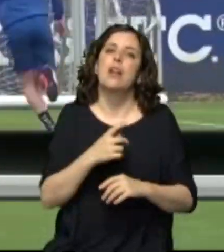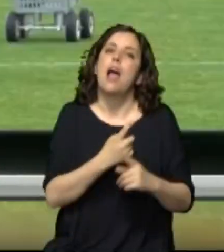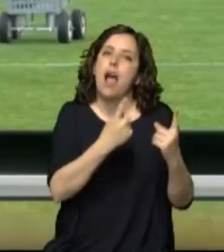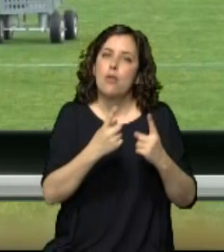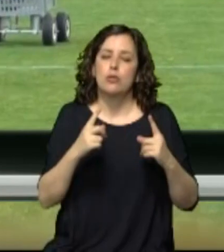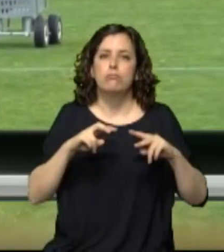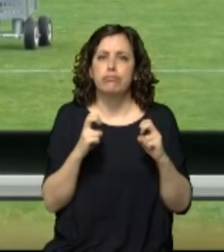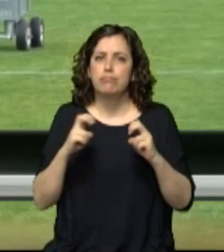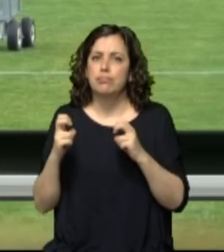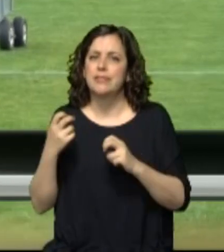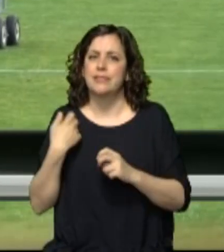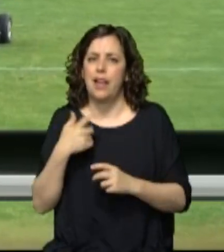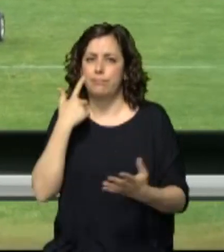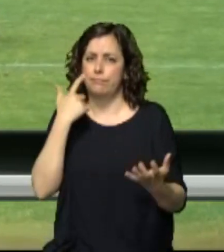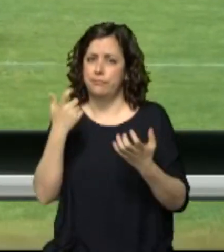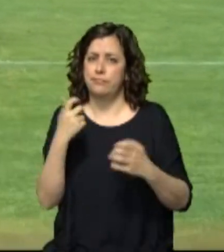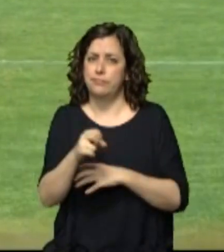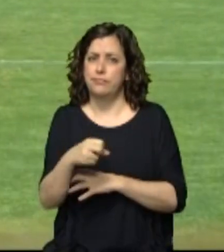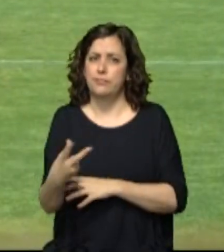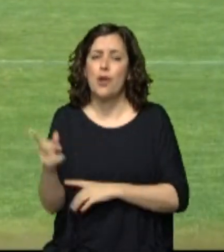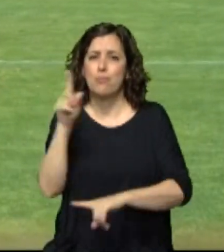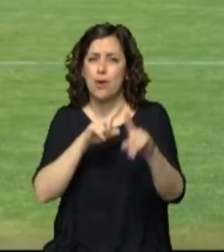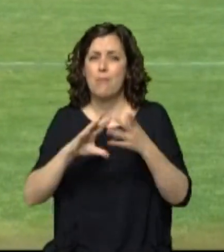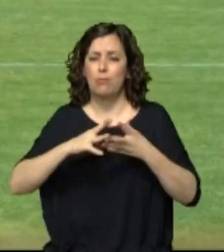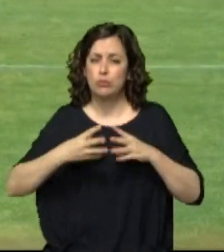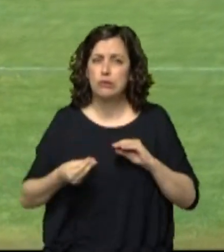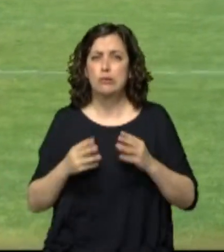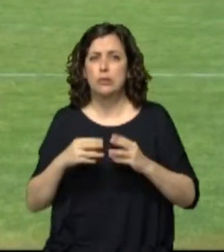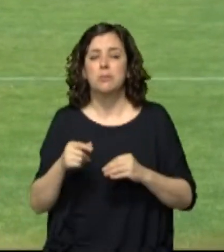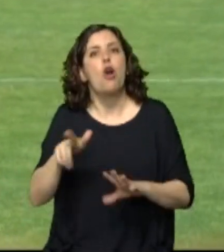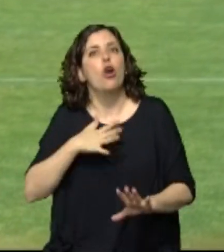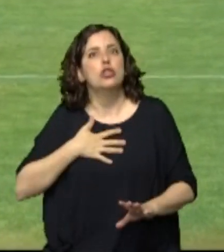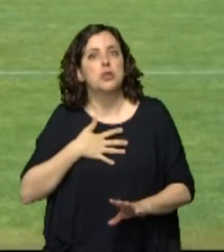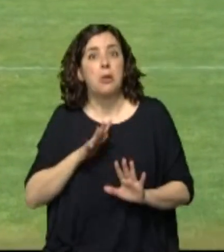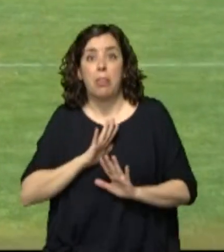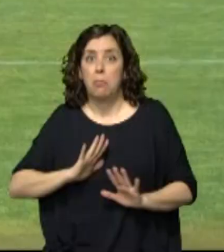equipos y los problemas musculares se extienden, no así en Osasuna.